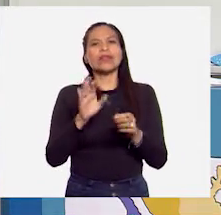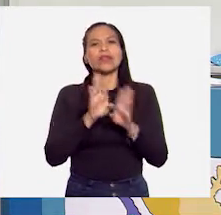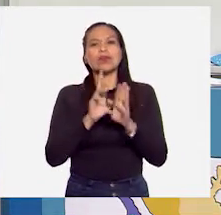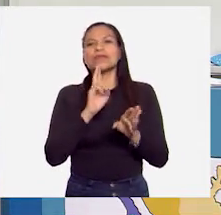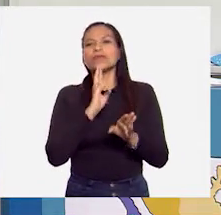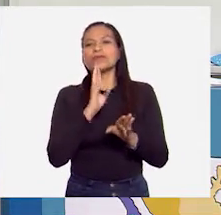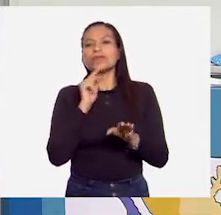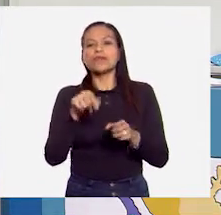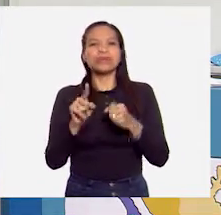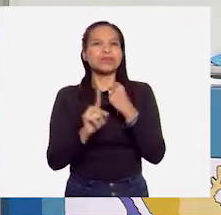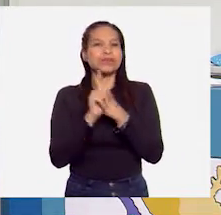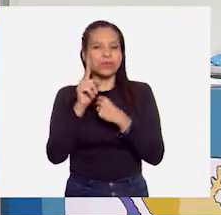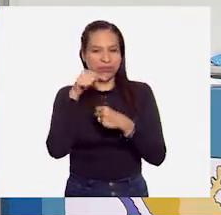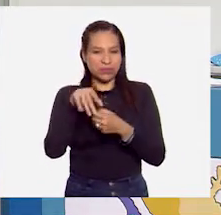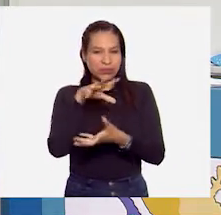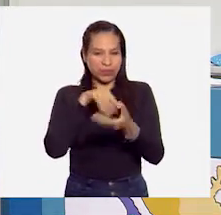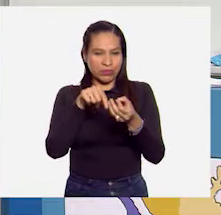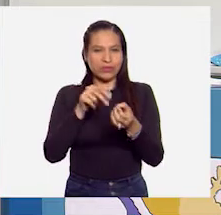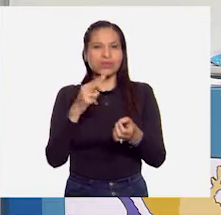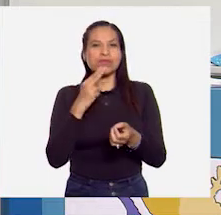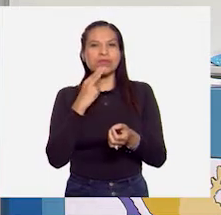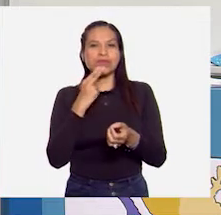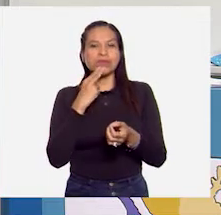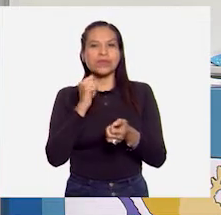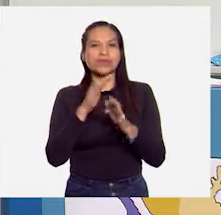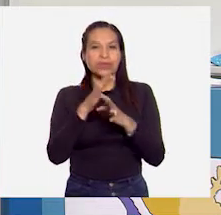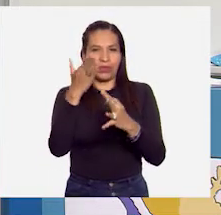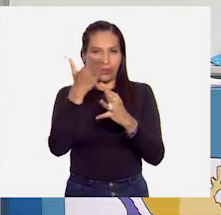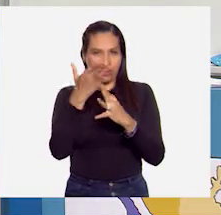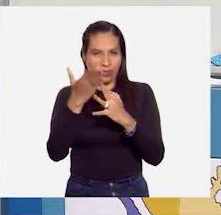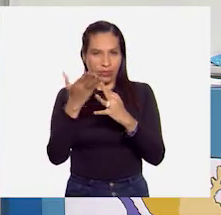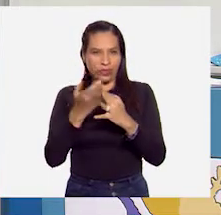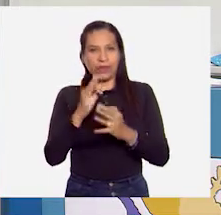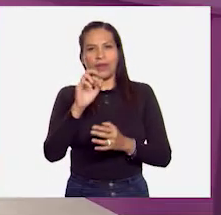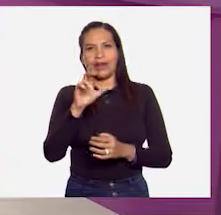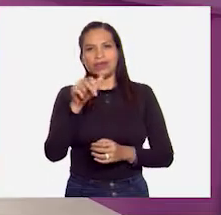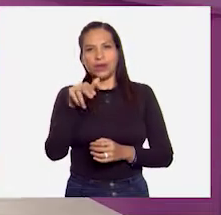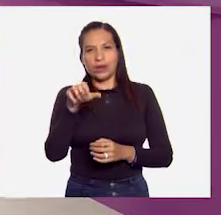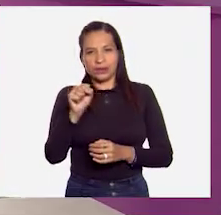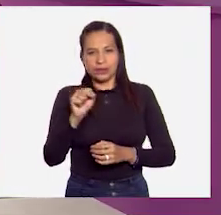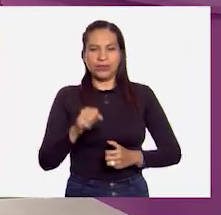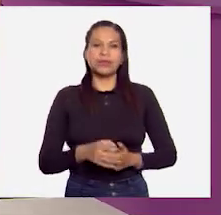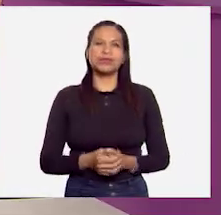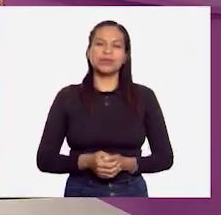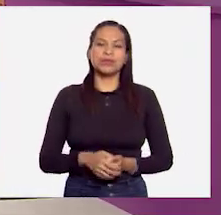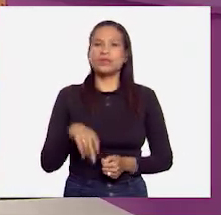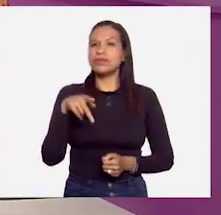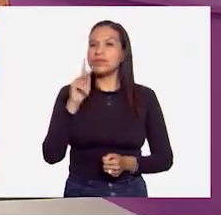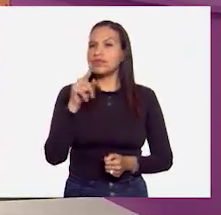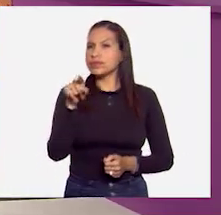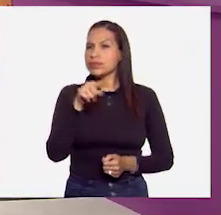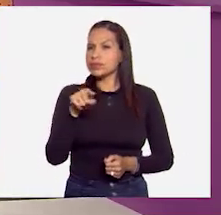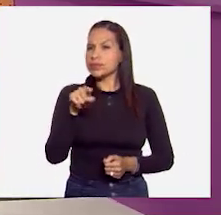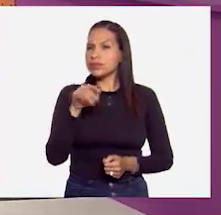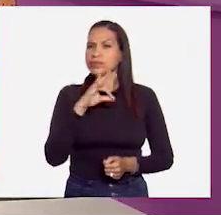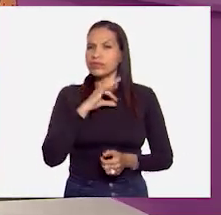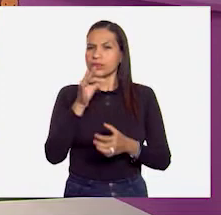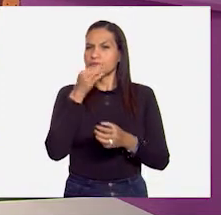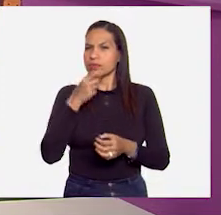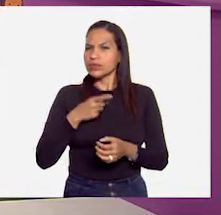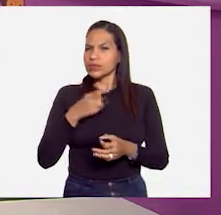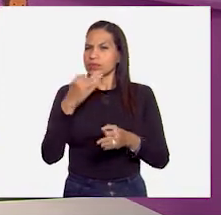problemas donde es necesario usar fracciones comunes. Pero usted nos